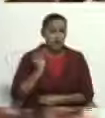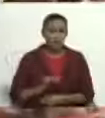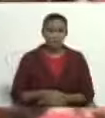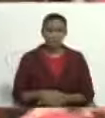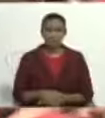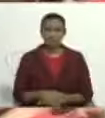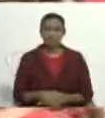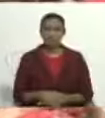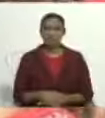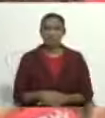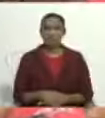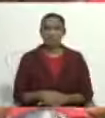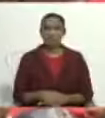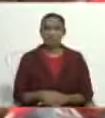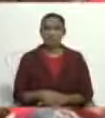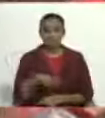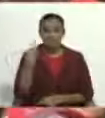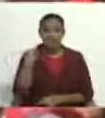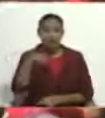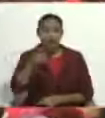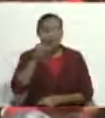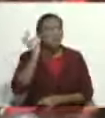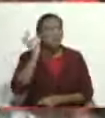Ustedes, ¿dónde está? ¿Aquí no hay mujeres hoy?